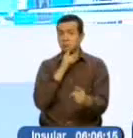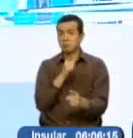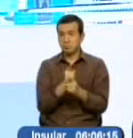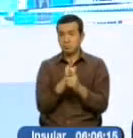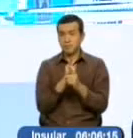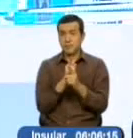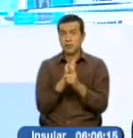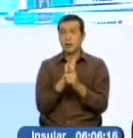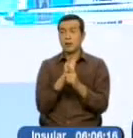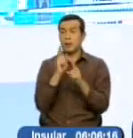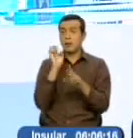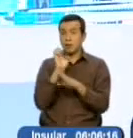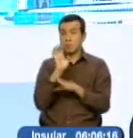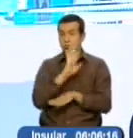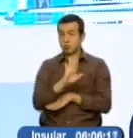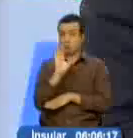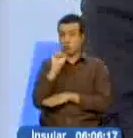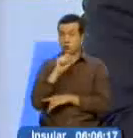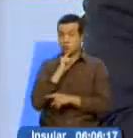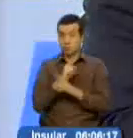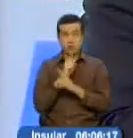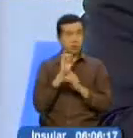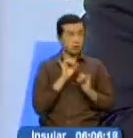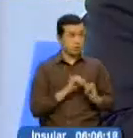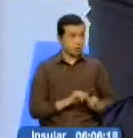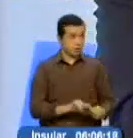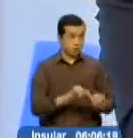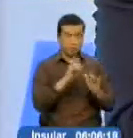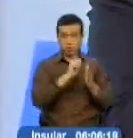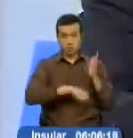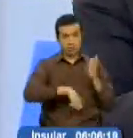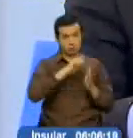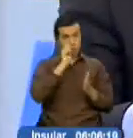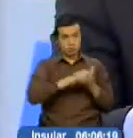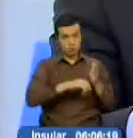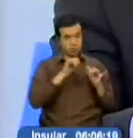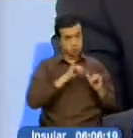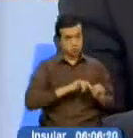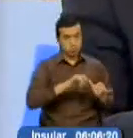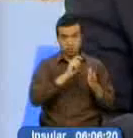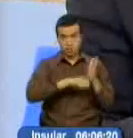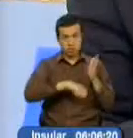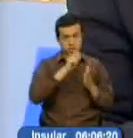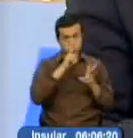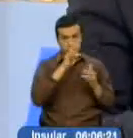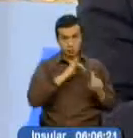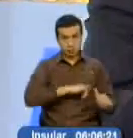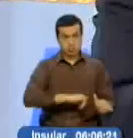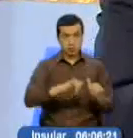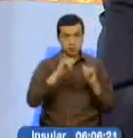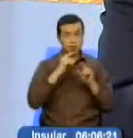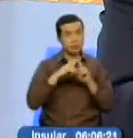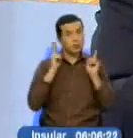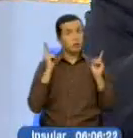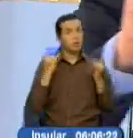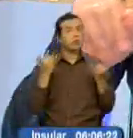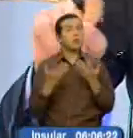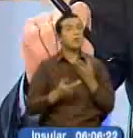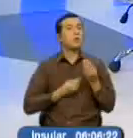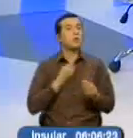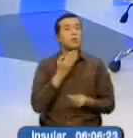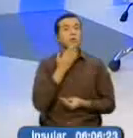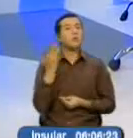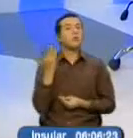los inversionistas nacionales. Es decir, mantenemos el tipo de contrato que es prestación de servicios. Ahora, ¿cómo establecemos